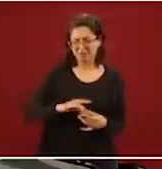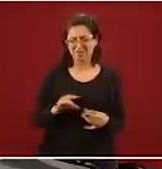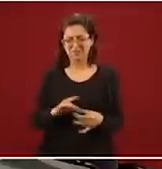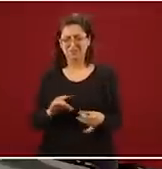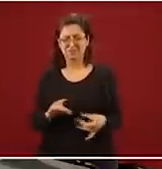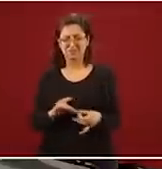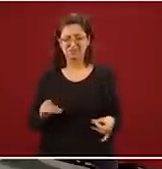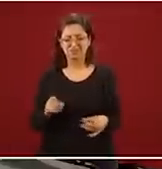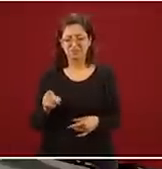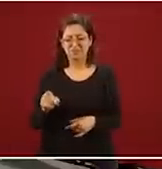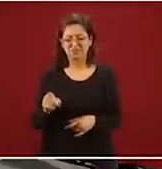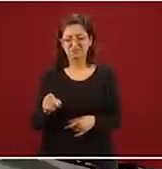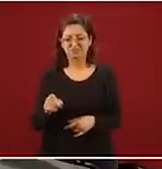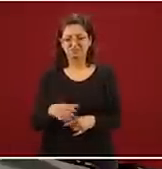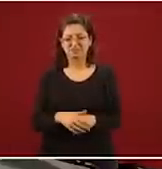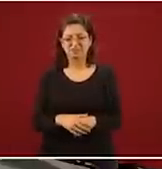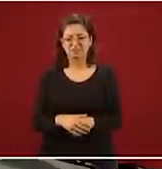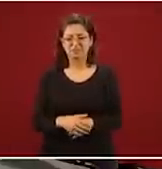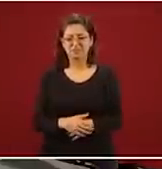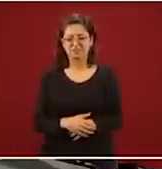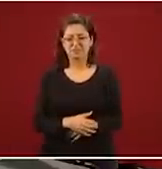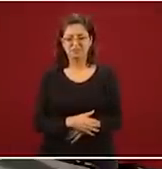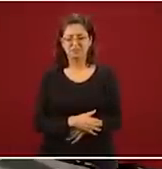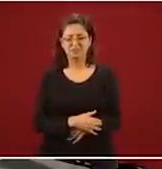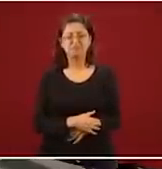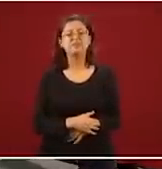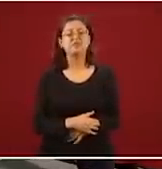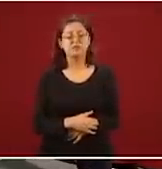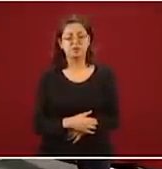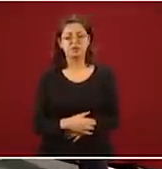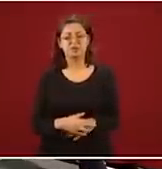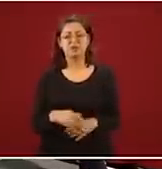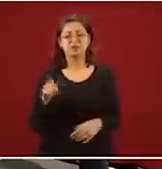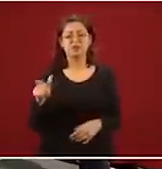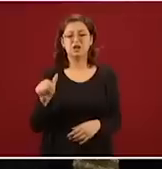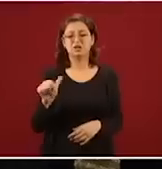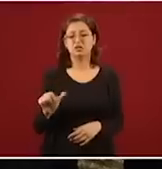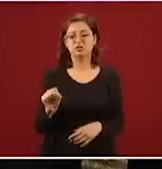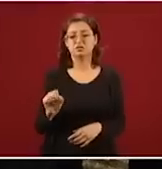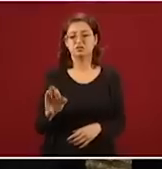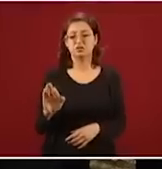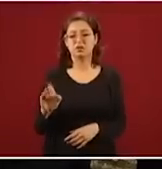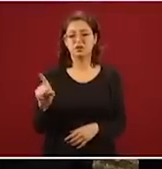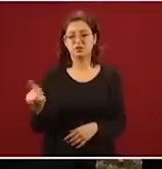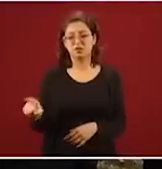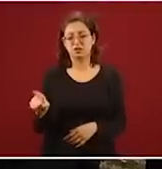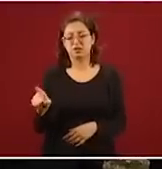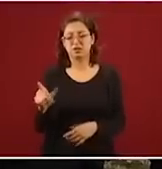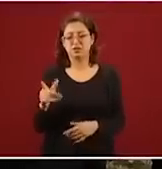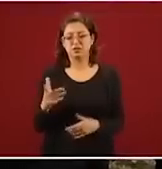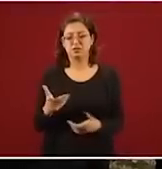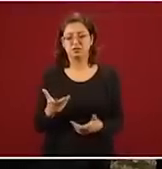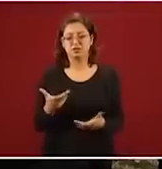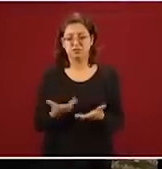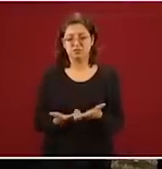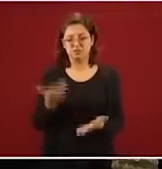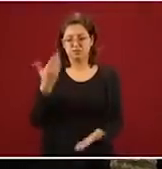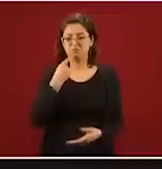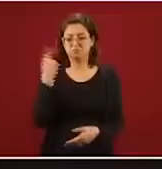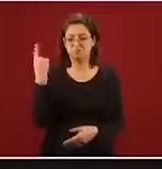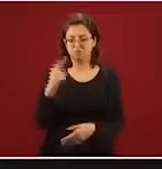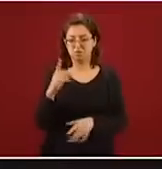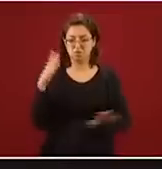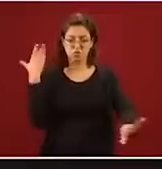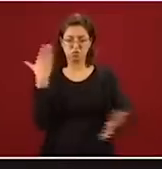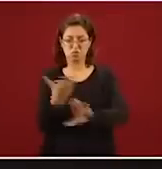La auditoría. Pero es que qué bueno que lo menciona, presidente, porque la auditoría no necesariamente tiene casos abiertos en contra de esta